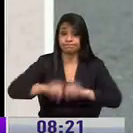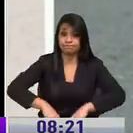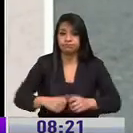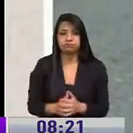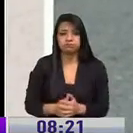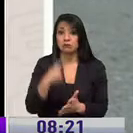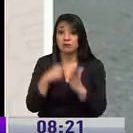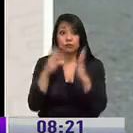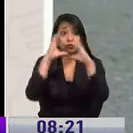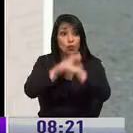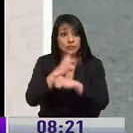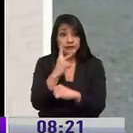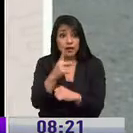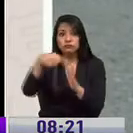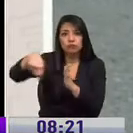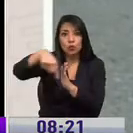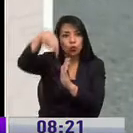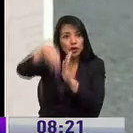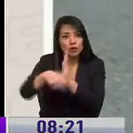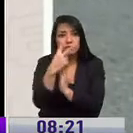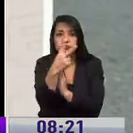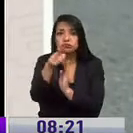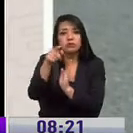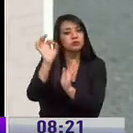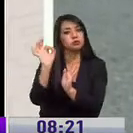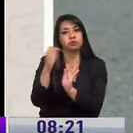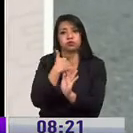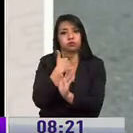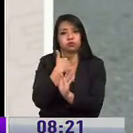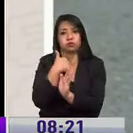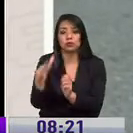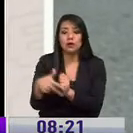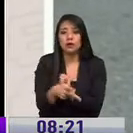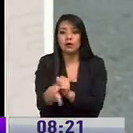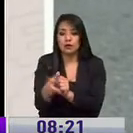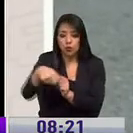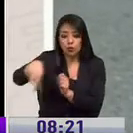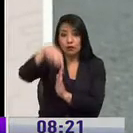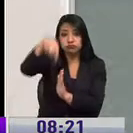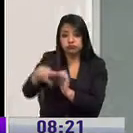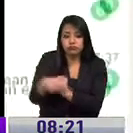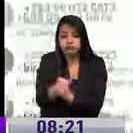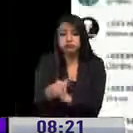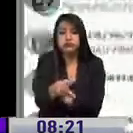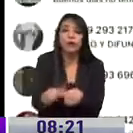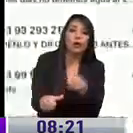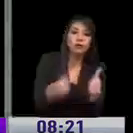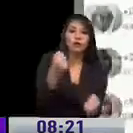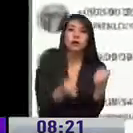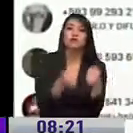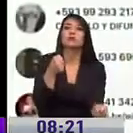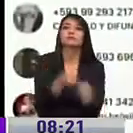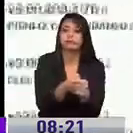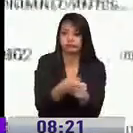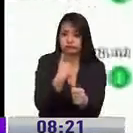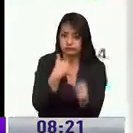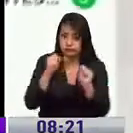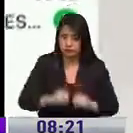uno de noche a velocidad o sin velocidad, tratas de esquivar eso, te das contra el otro auto. O sea, una verdadera pena